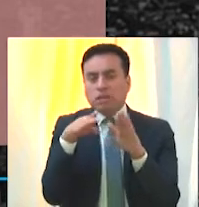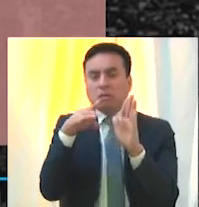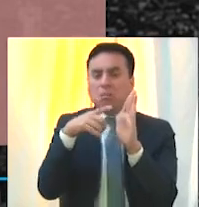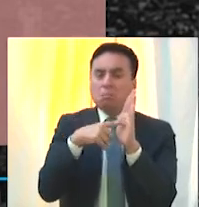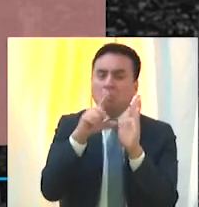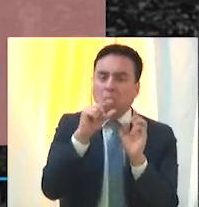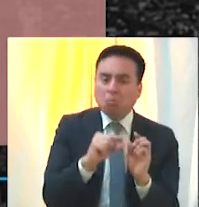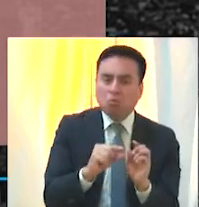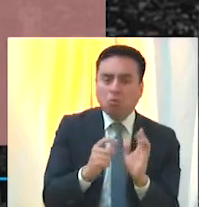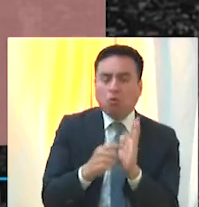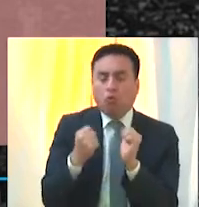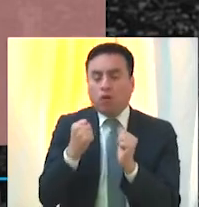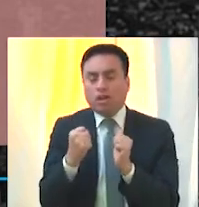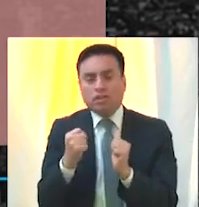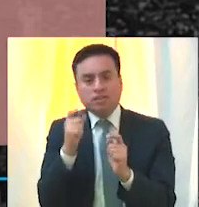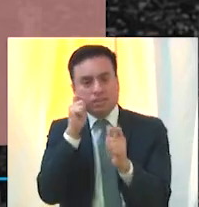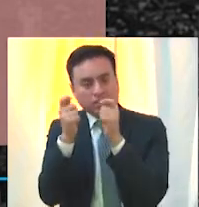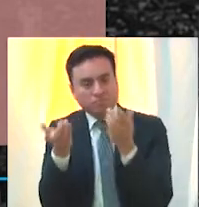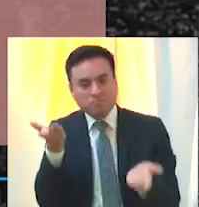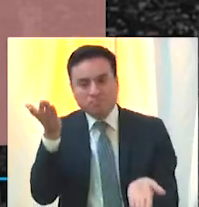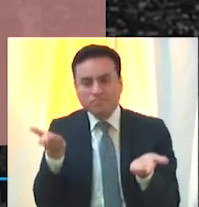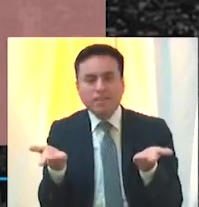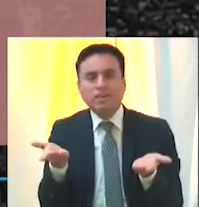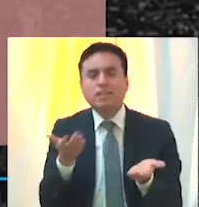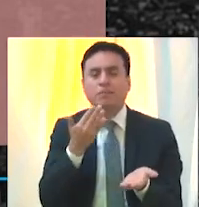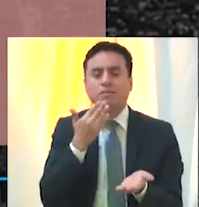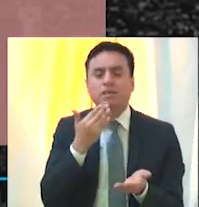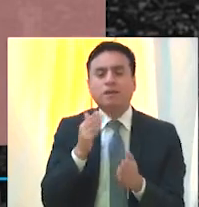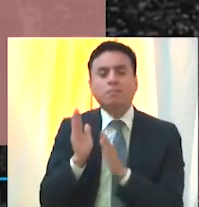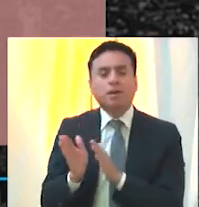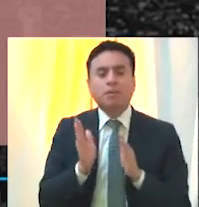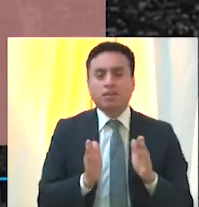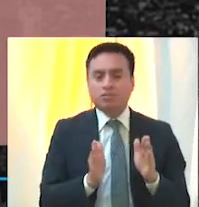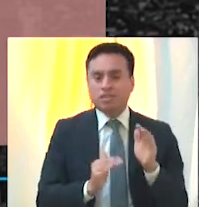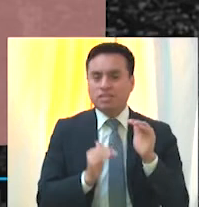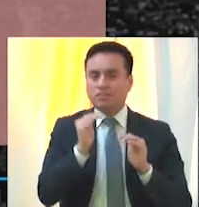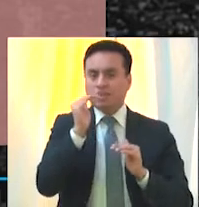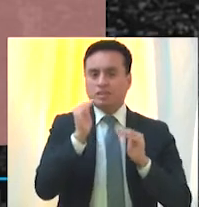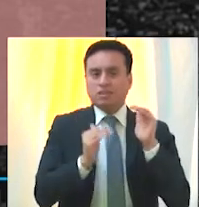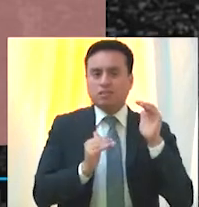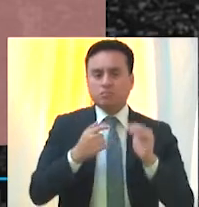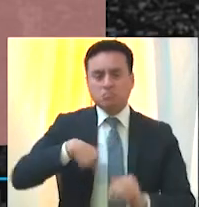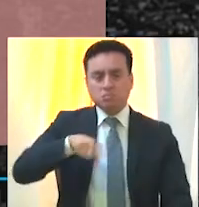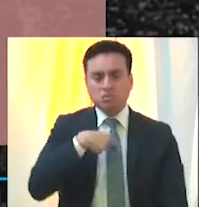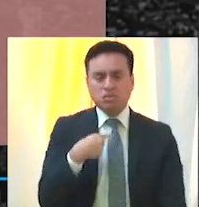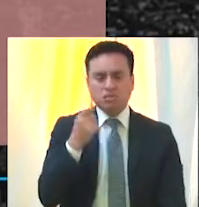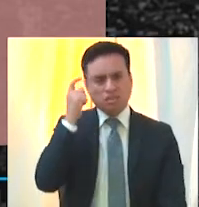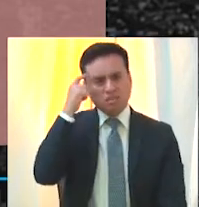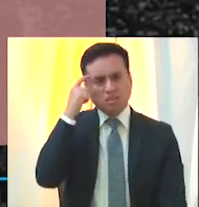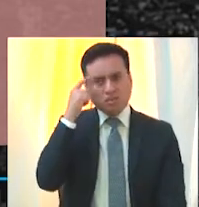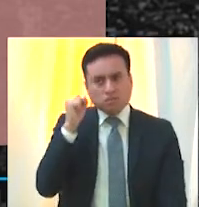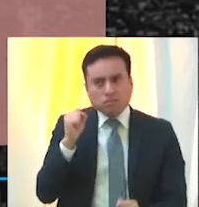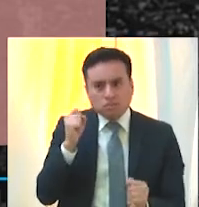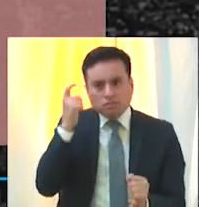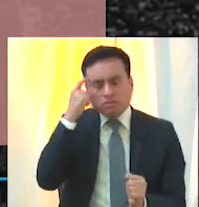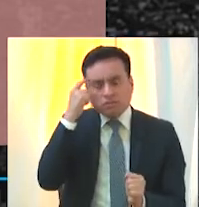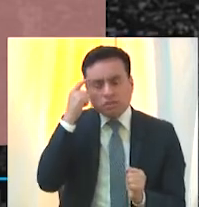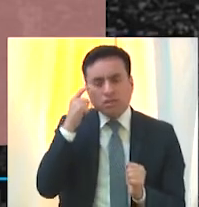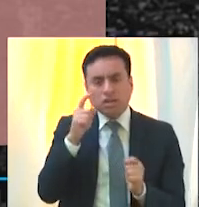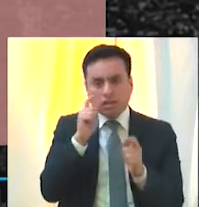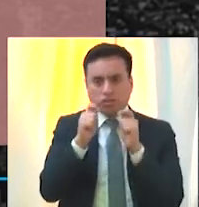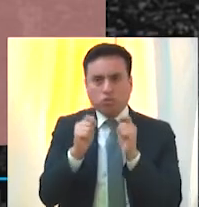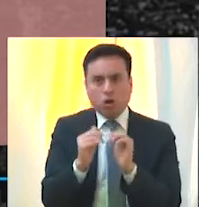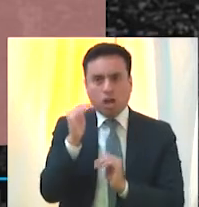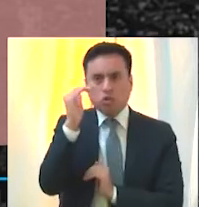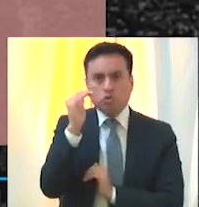o alto. Pero por otra parte está el nivel de preparación. Así que uno no debería sentirse demasiado afligido si su nivel de riesgo